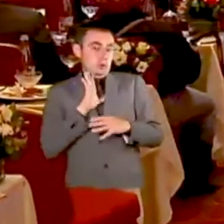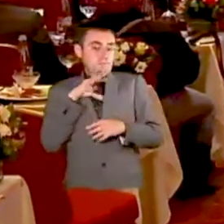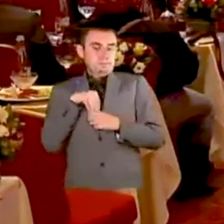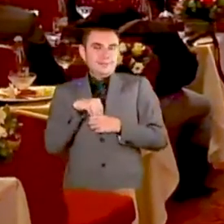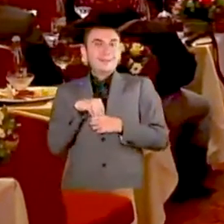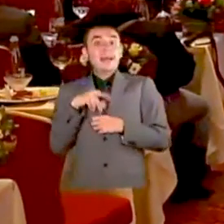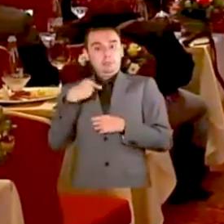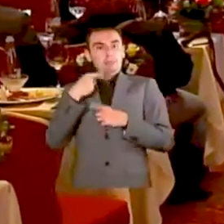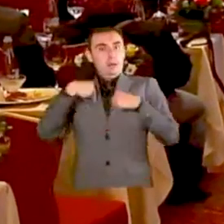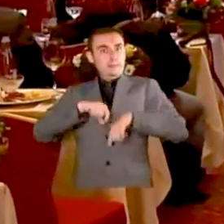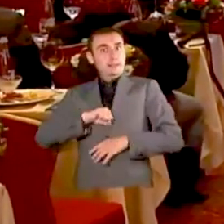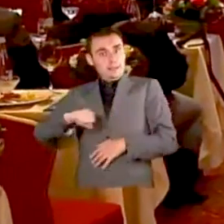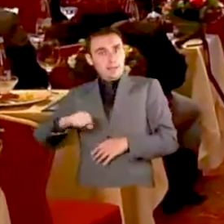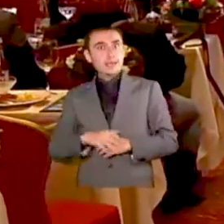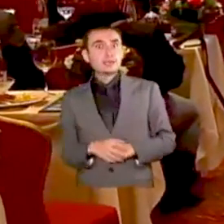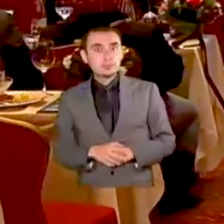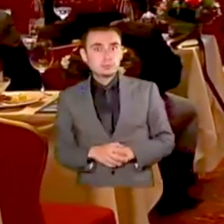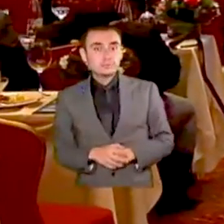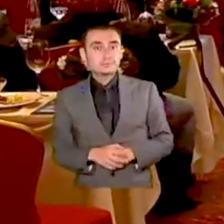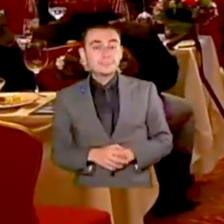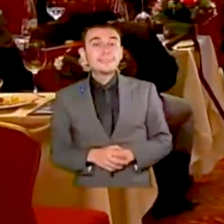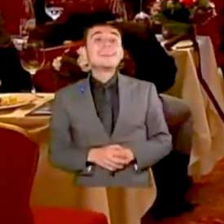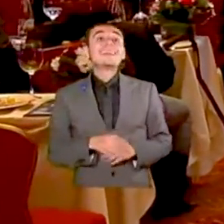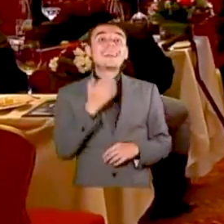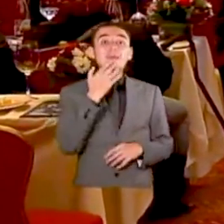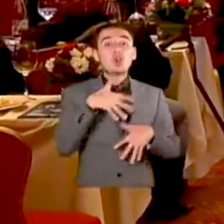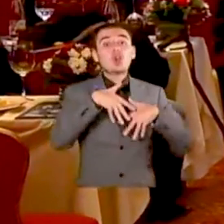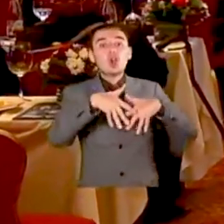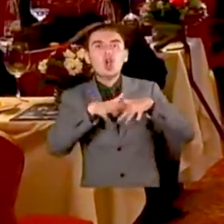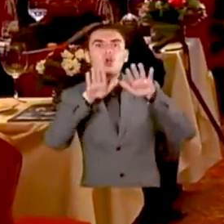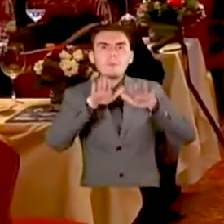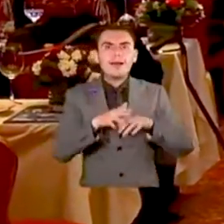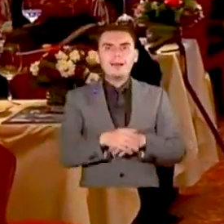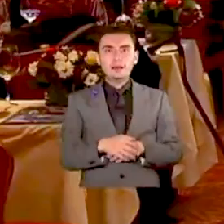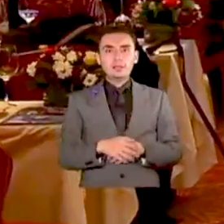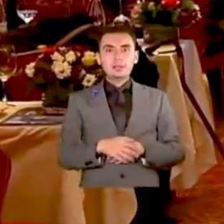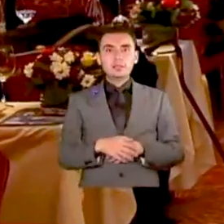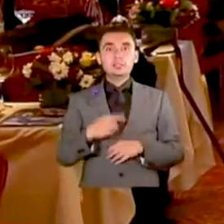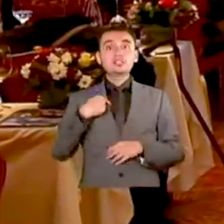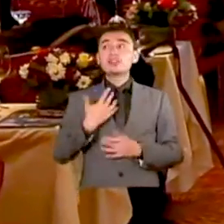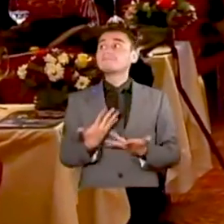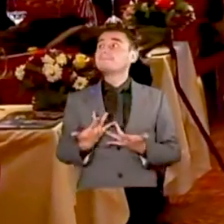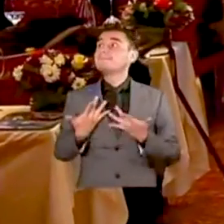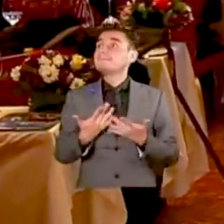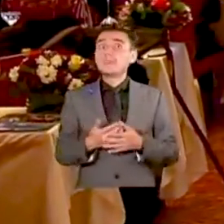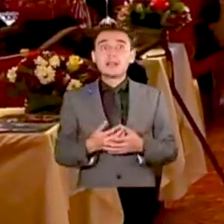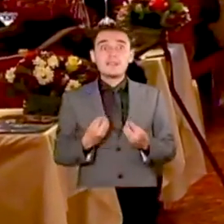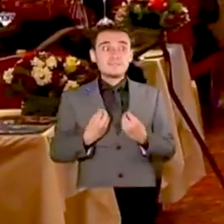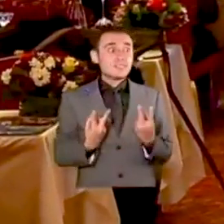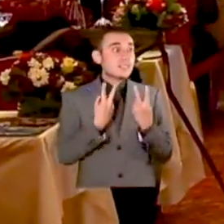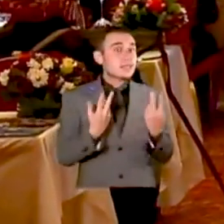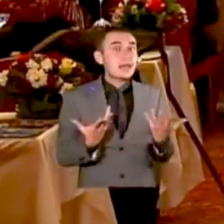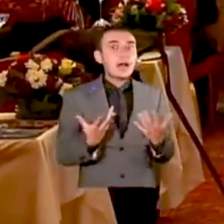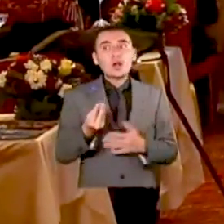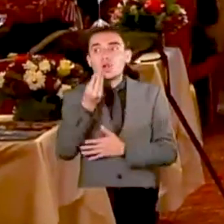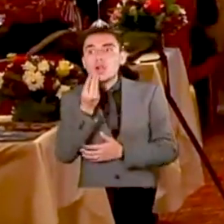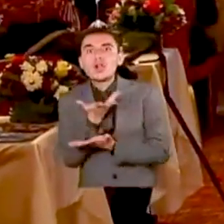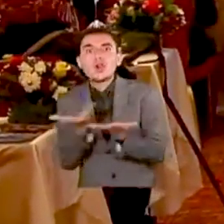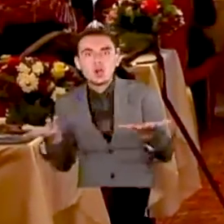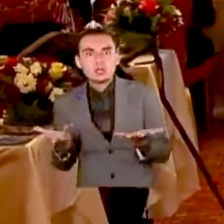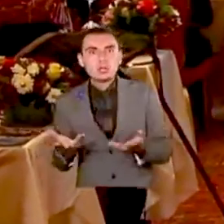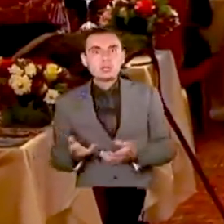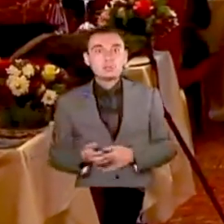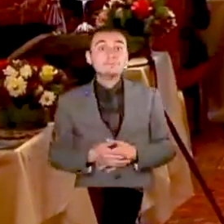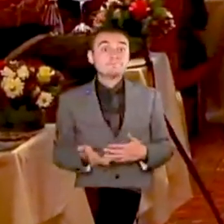derechos, por ejemplo, afectados frente a los famosos bloqueos o cortes de ruta, el derecho a la vida, a la seguridad alimentaria, a la